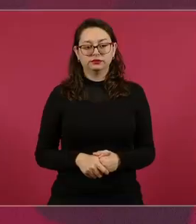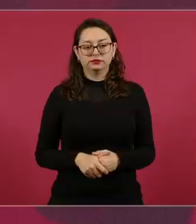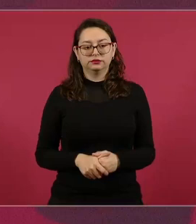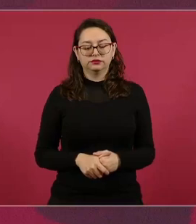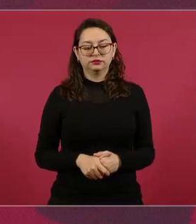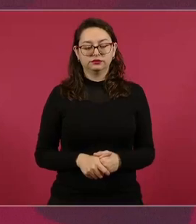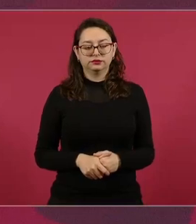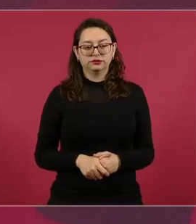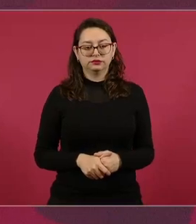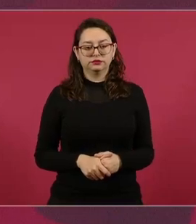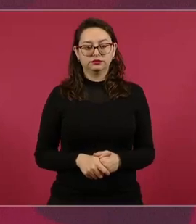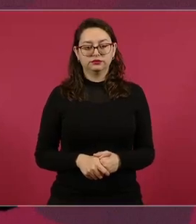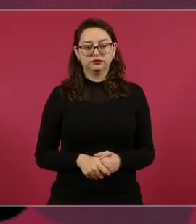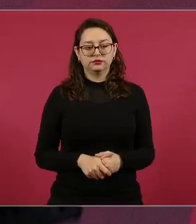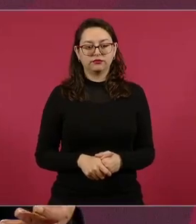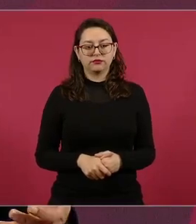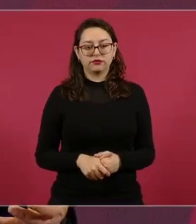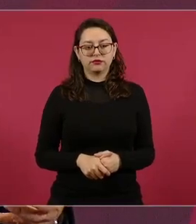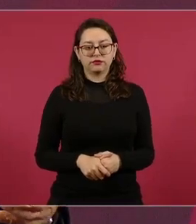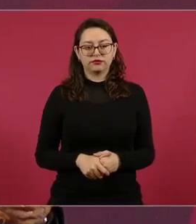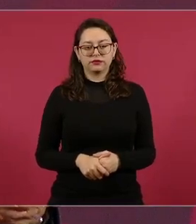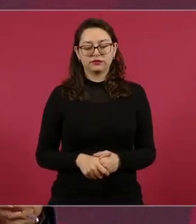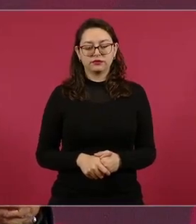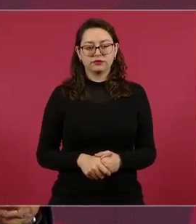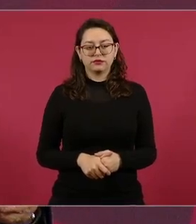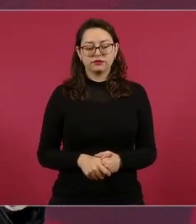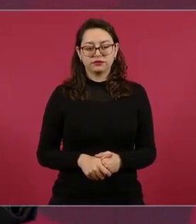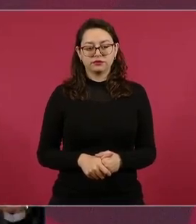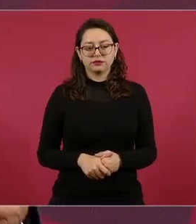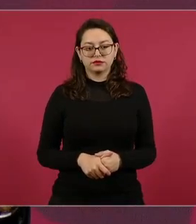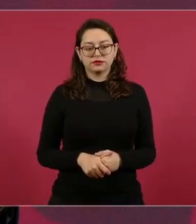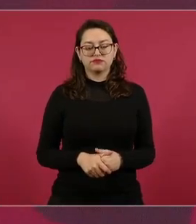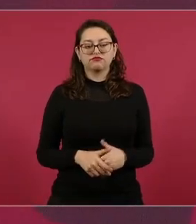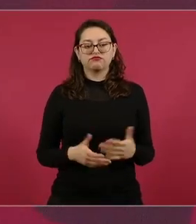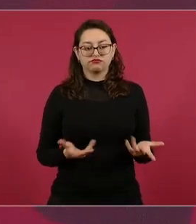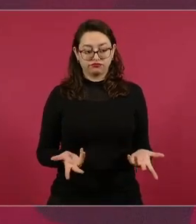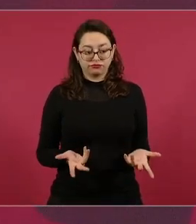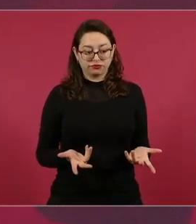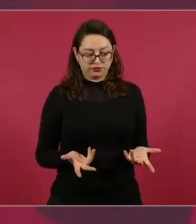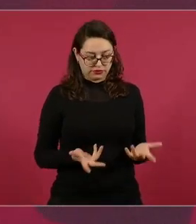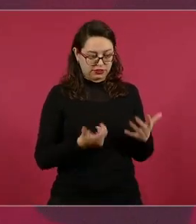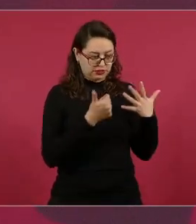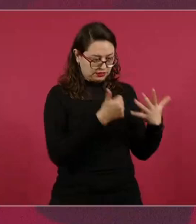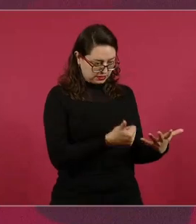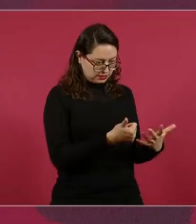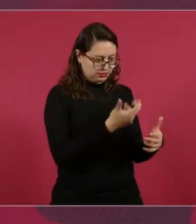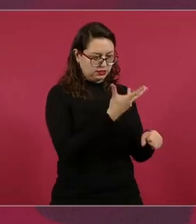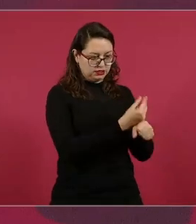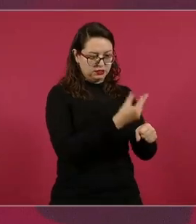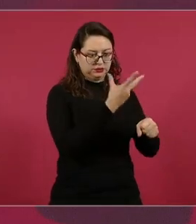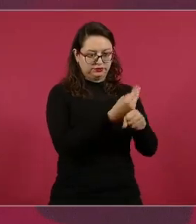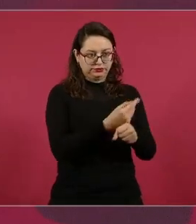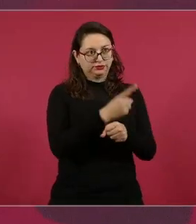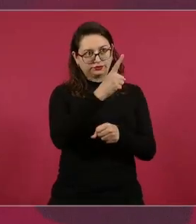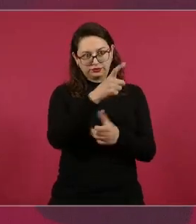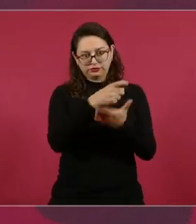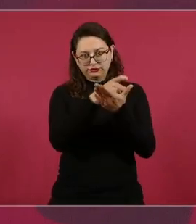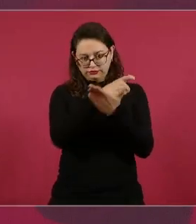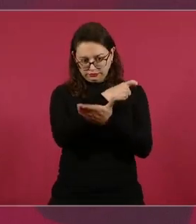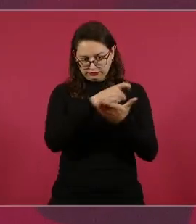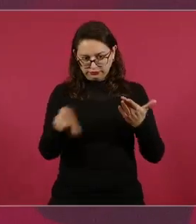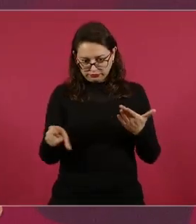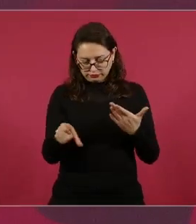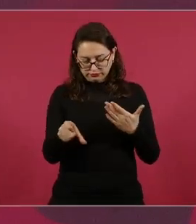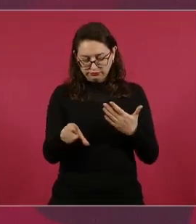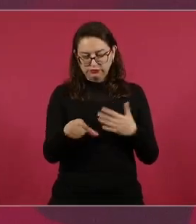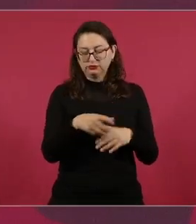Pero no solo es rehabilitar las 6, comprar Deer Park, terminar la de Dos Bocas,